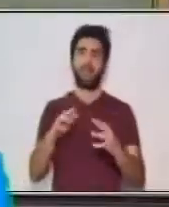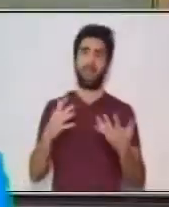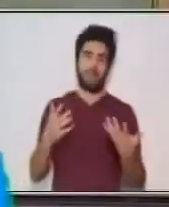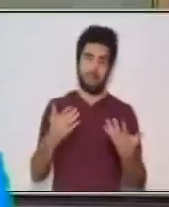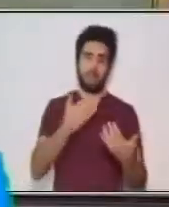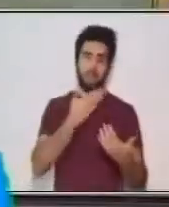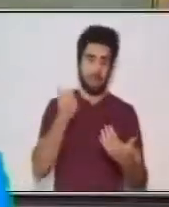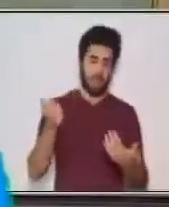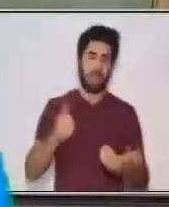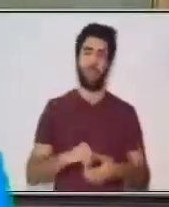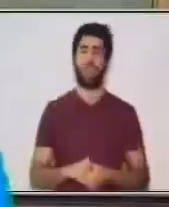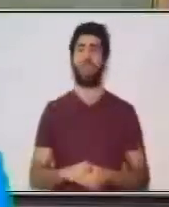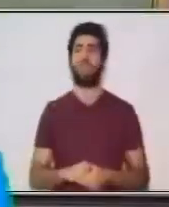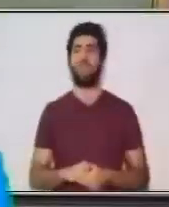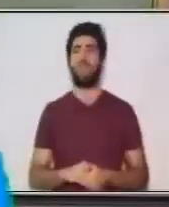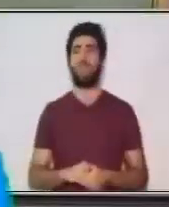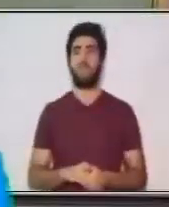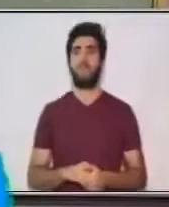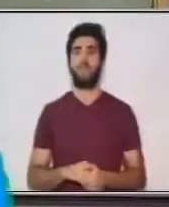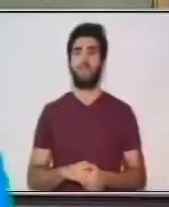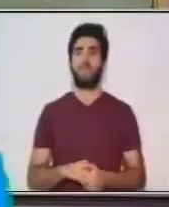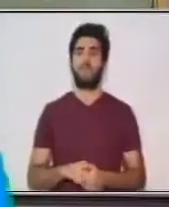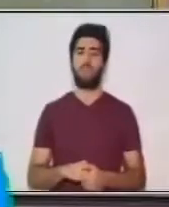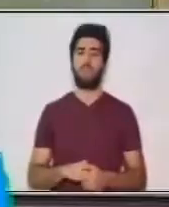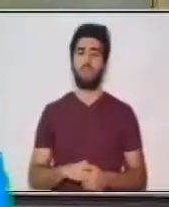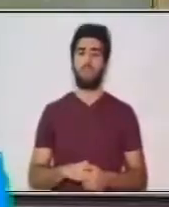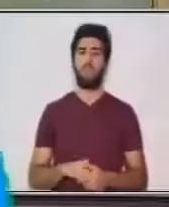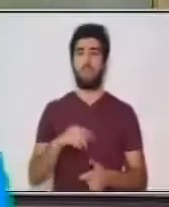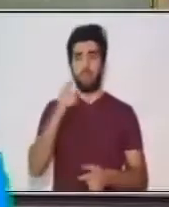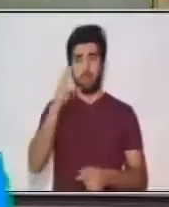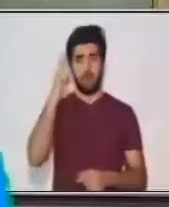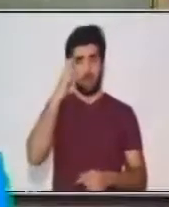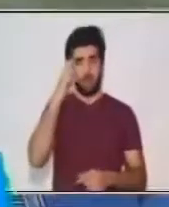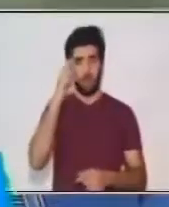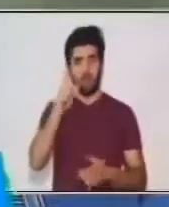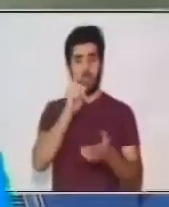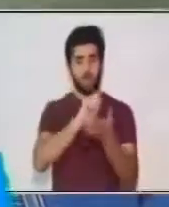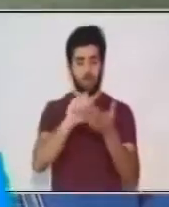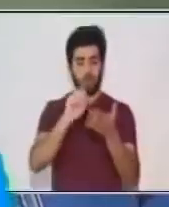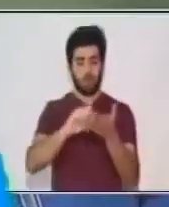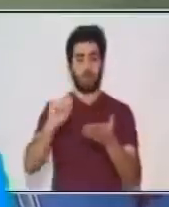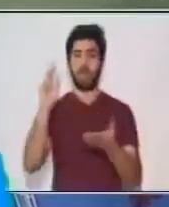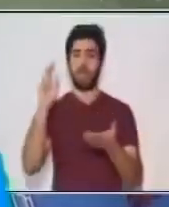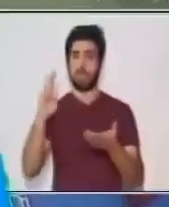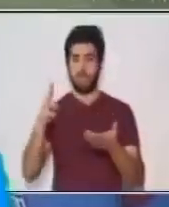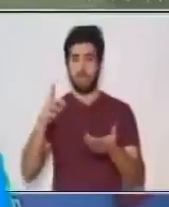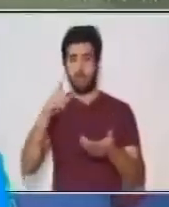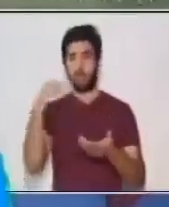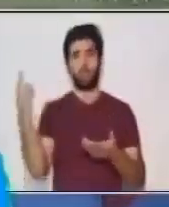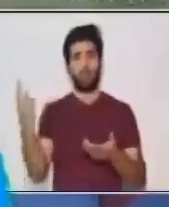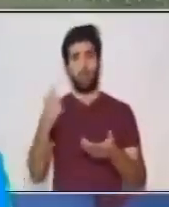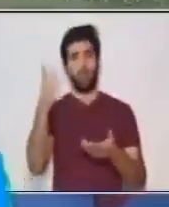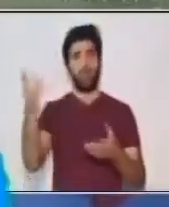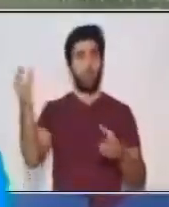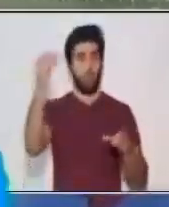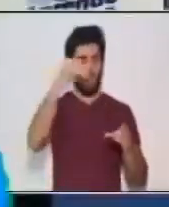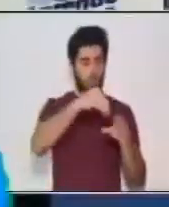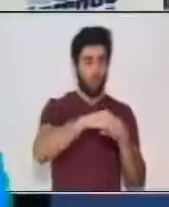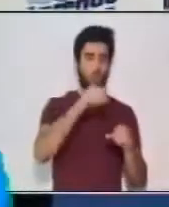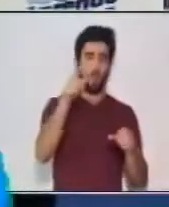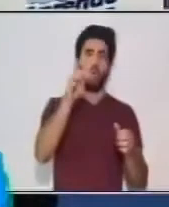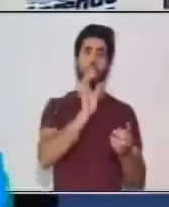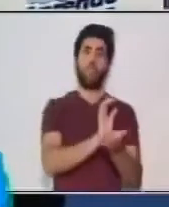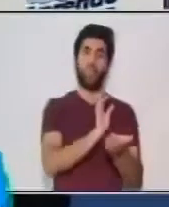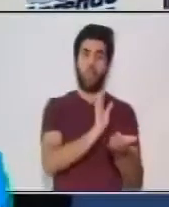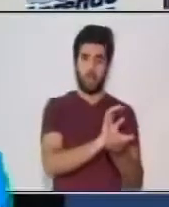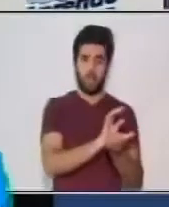mucho más rápido. Ten presente guardar tus trabajos y ejercicios en tu portafolio Aprendo en Casa.